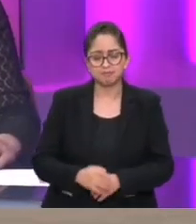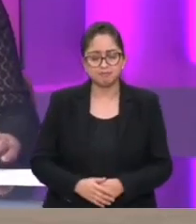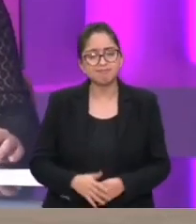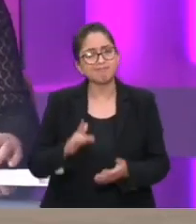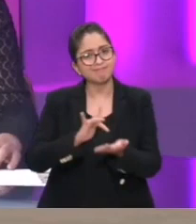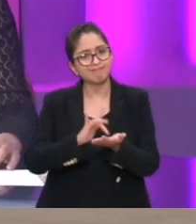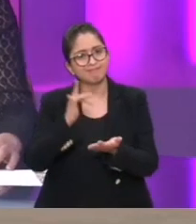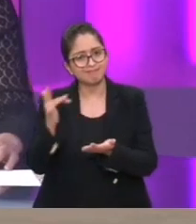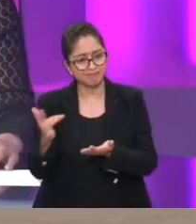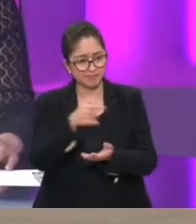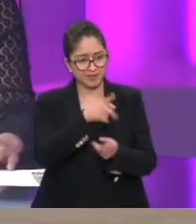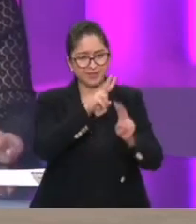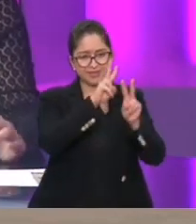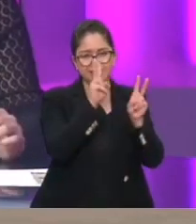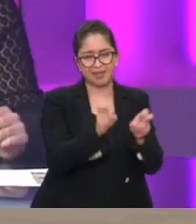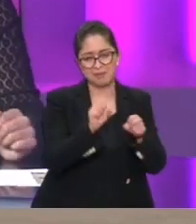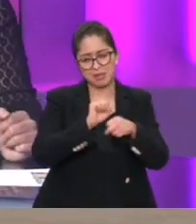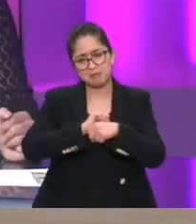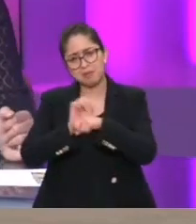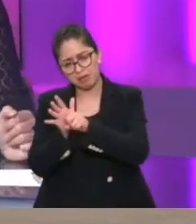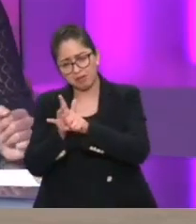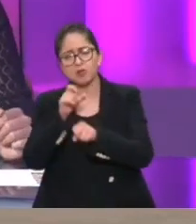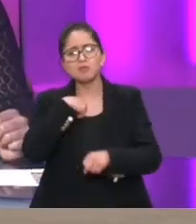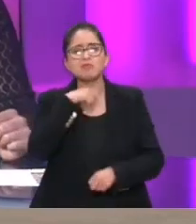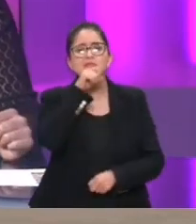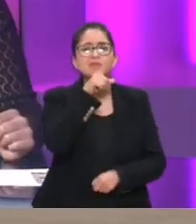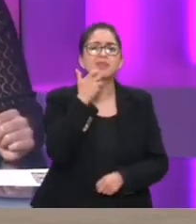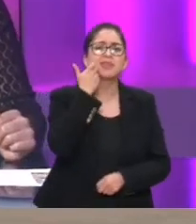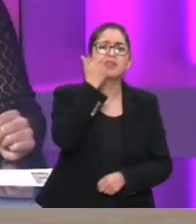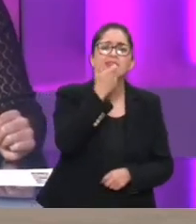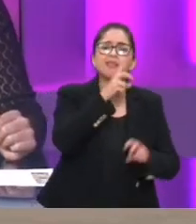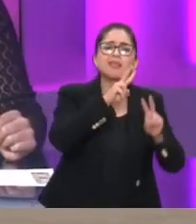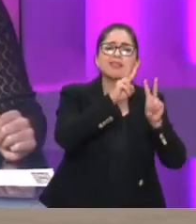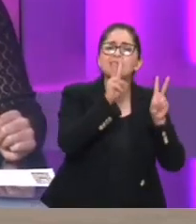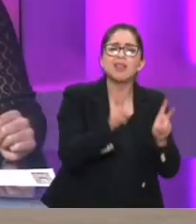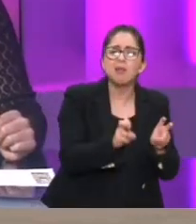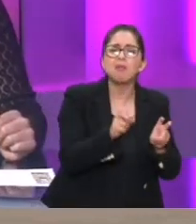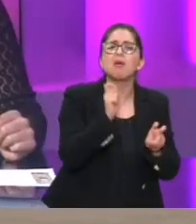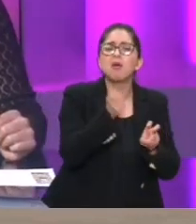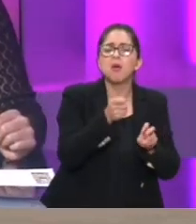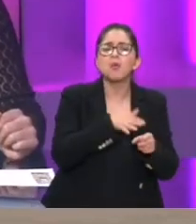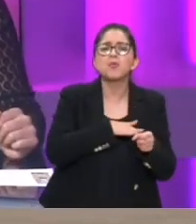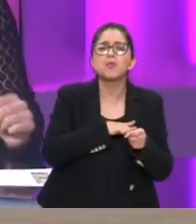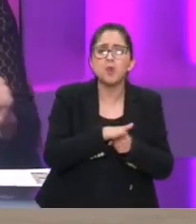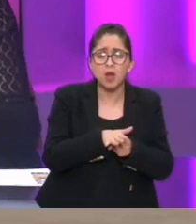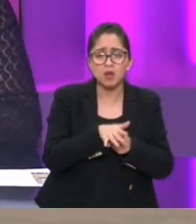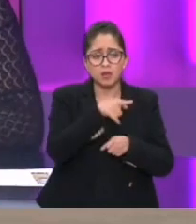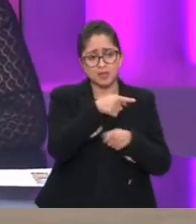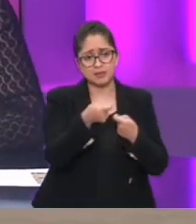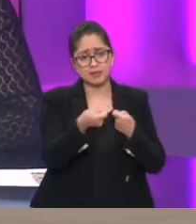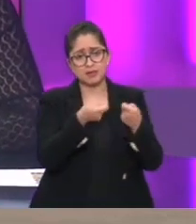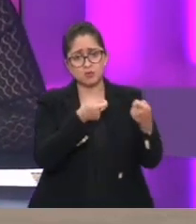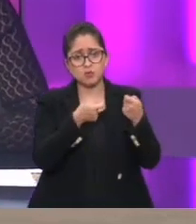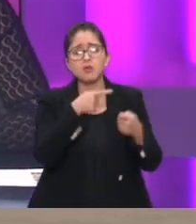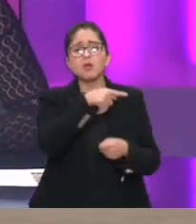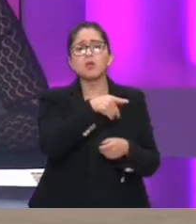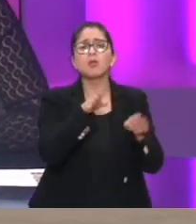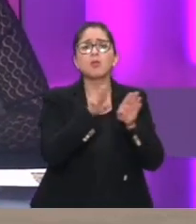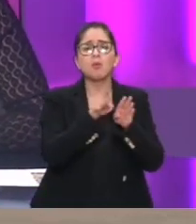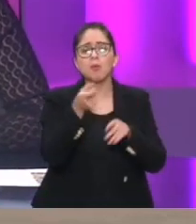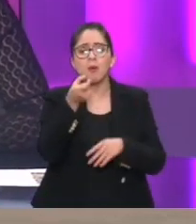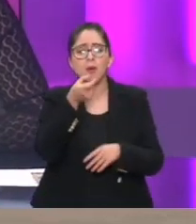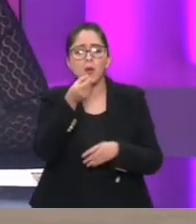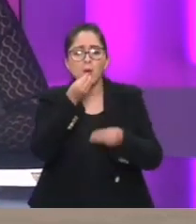tema de la pandemia, quisiera ahondar en otro también de coyuntura y es la regulación a los alimentos altos en calorías y a las